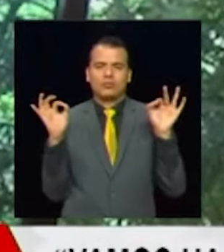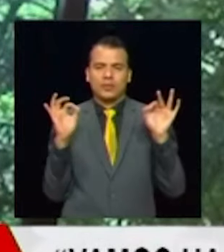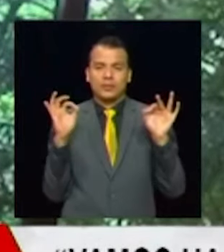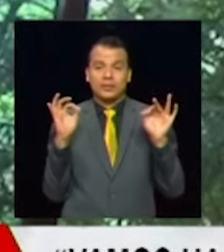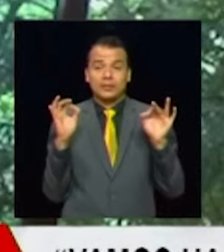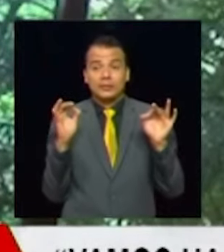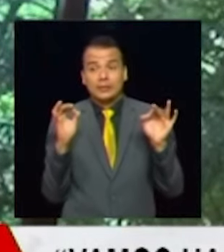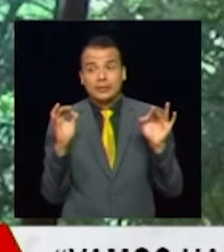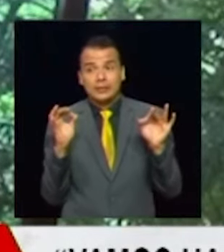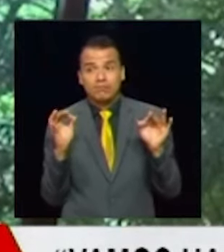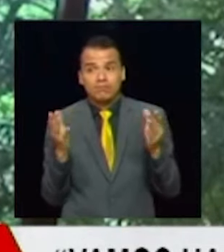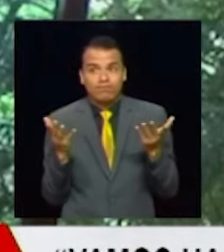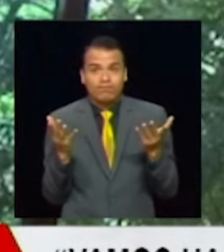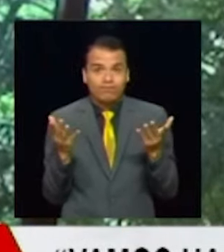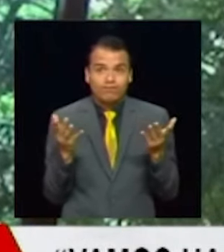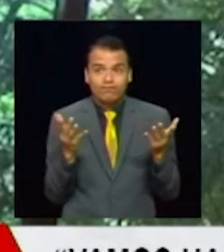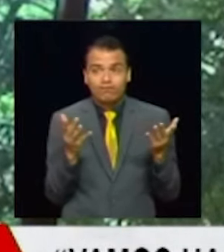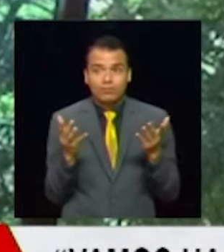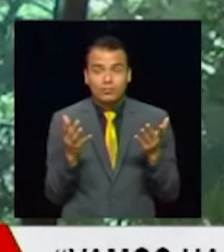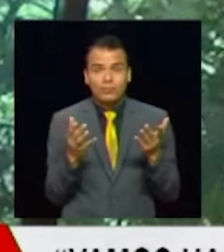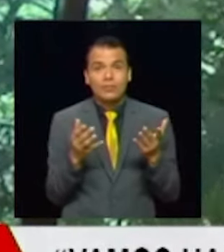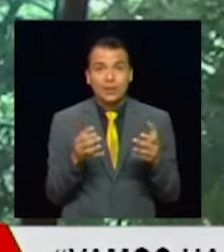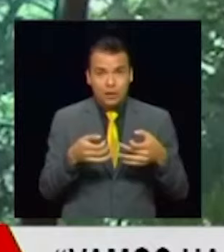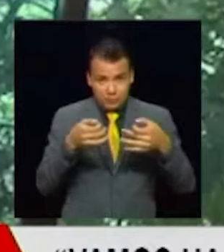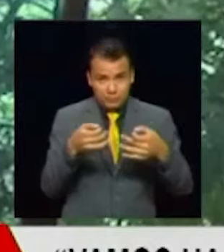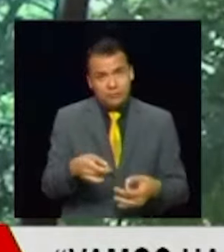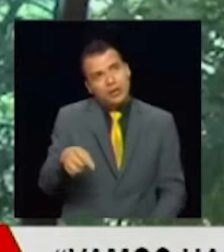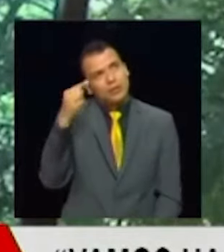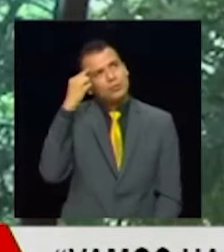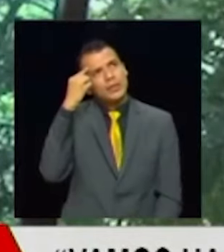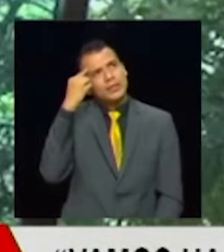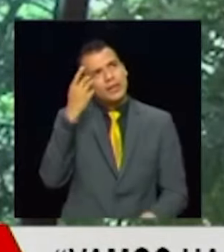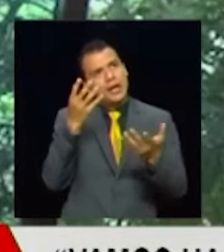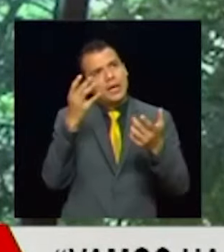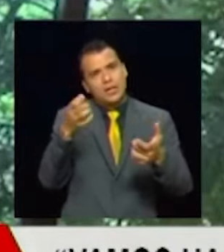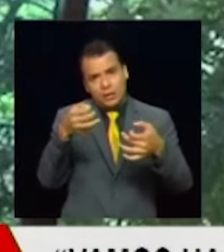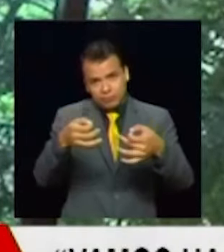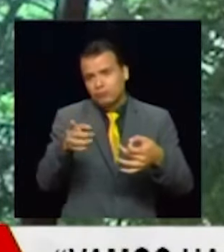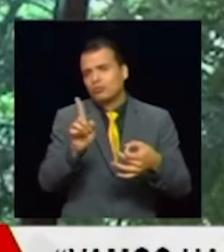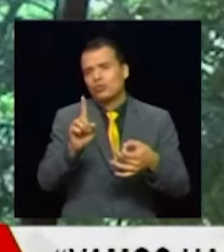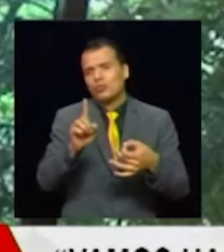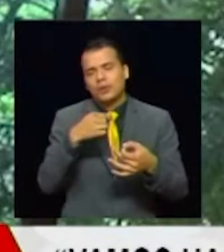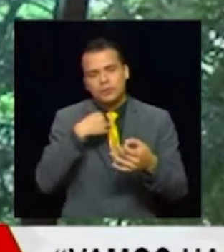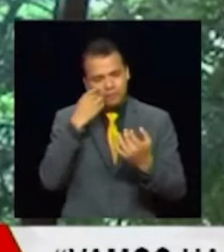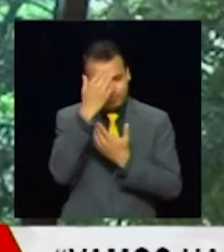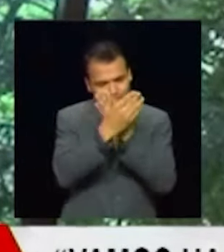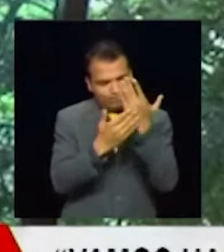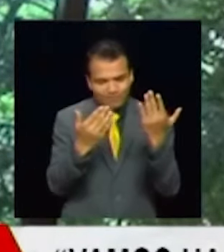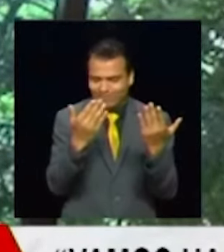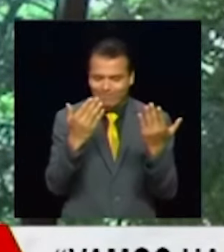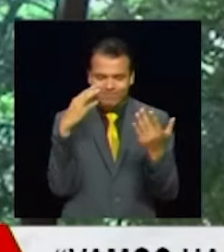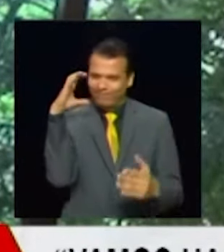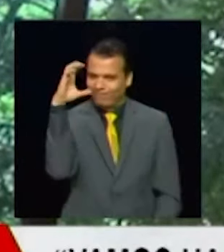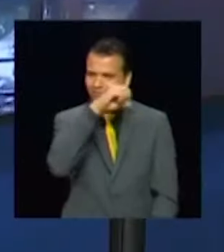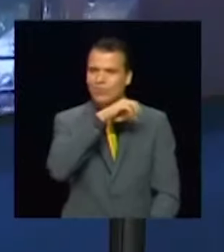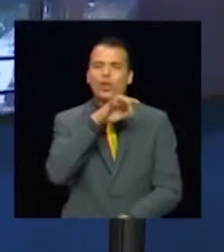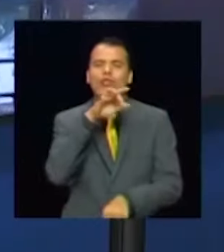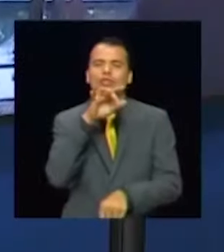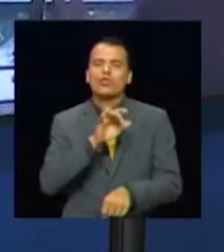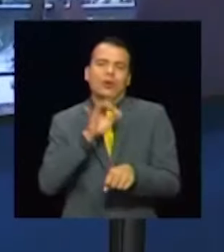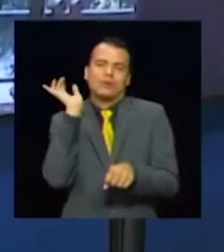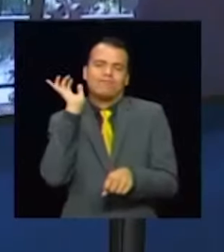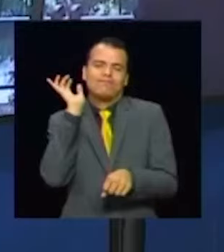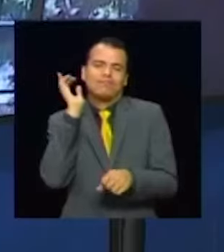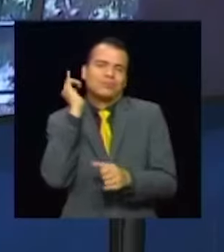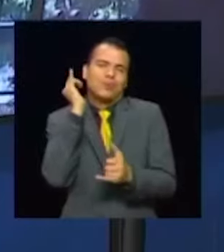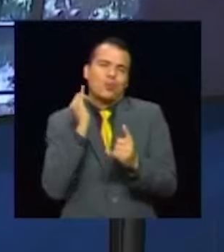créanme que es la última de las opciones que se consideró, pero finalmente termina siendo la única posible. Doctora Ana